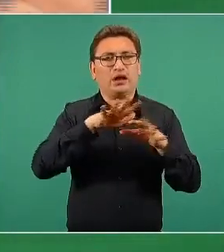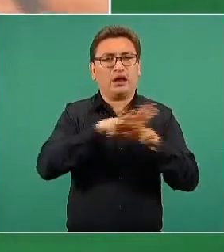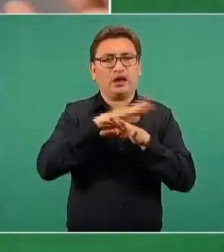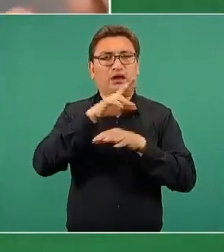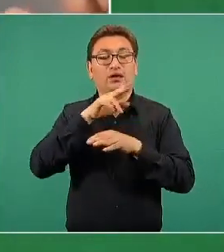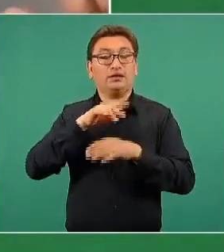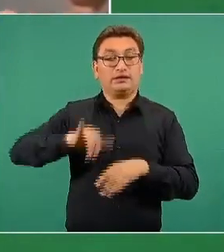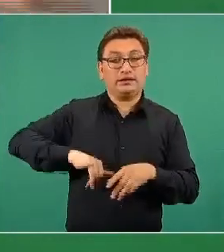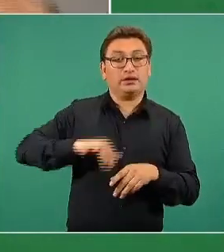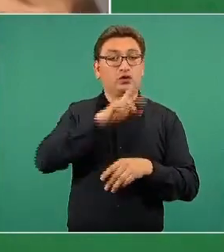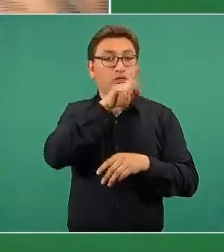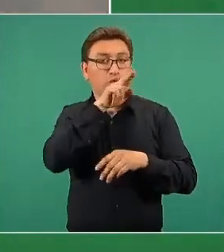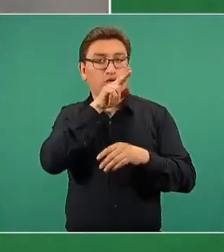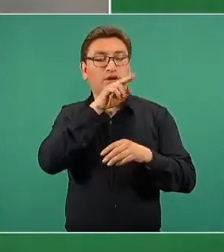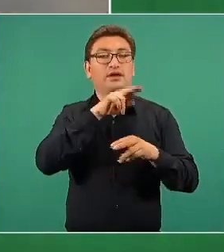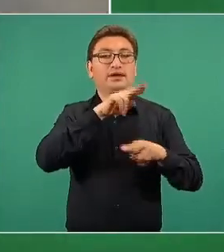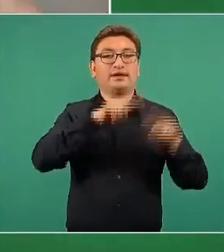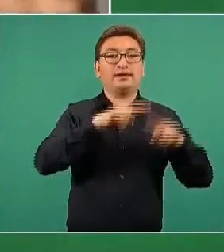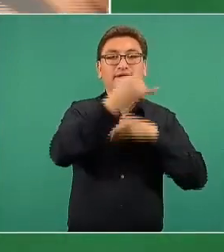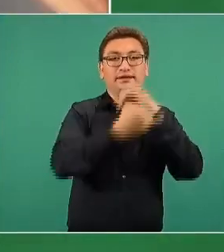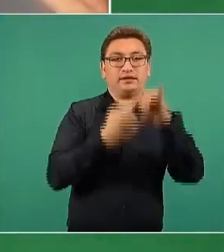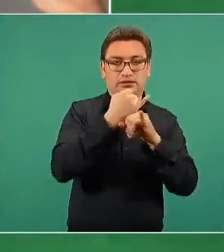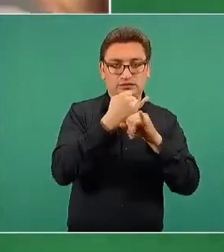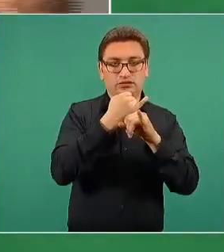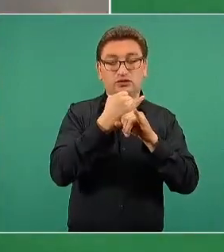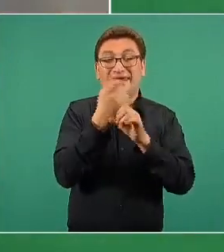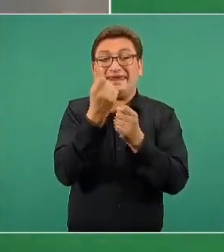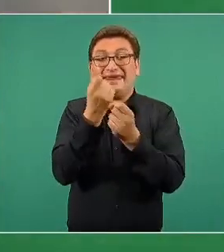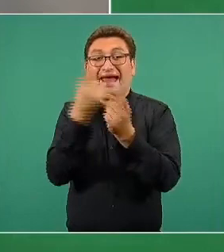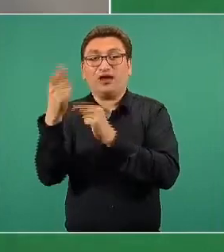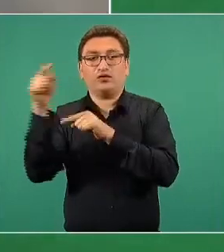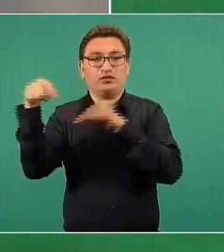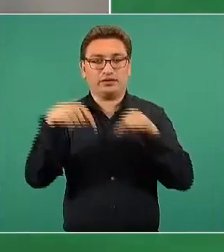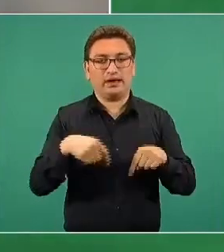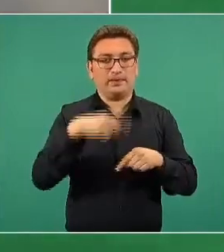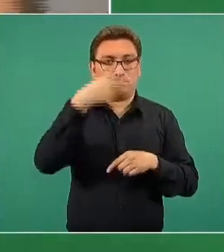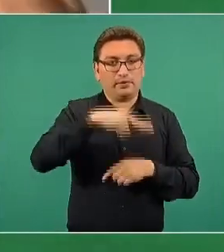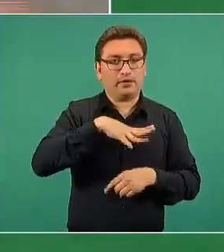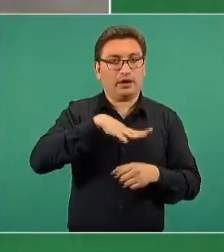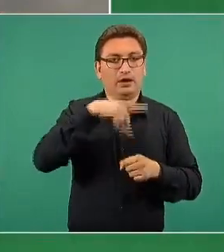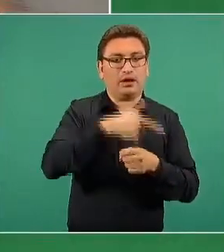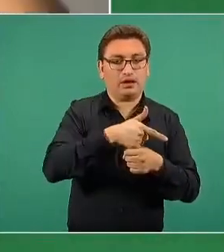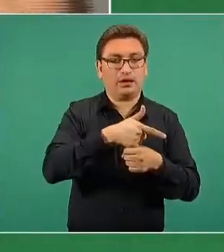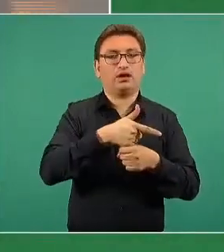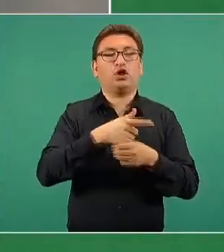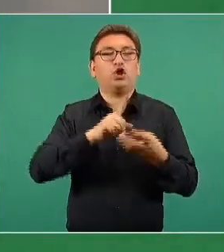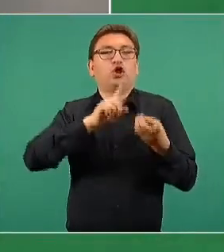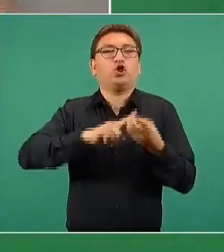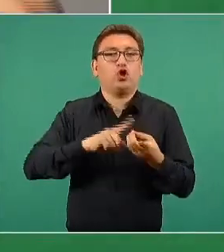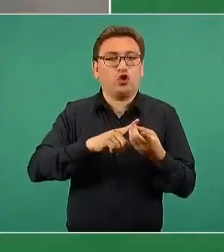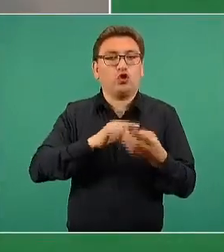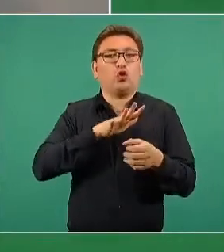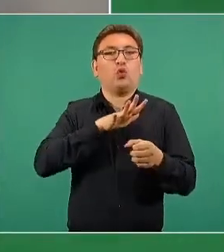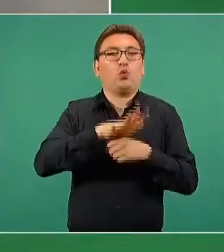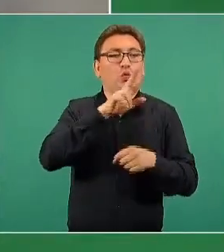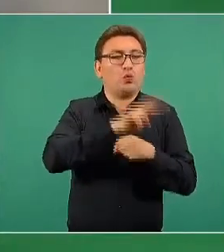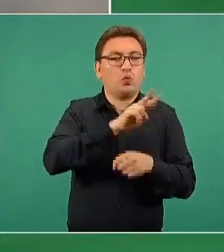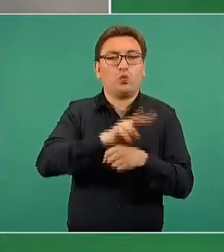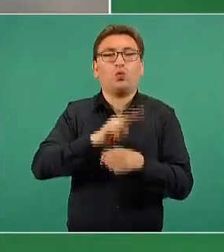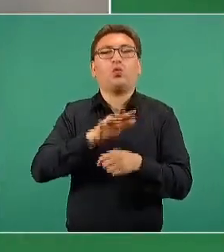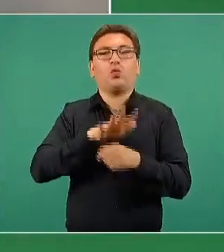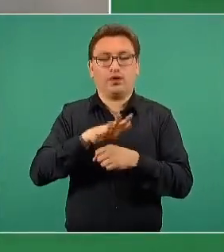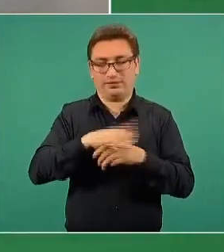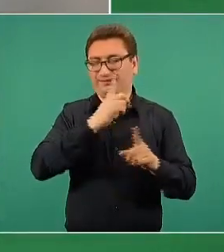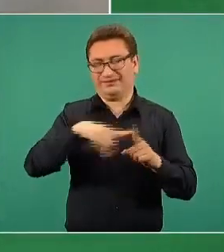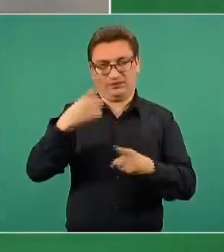a nivel internacional y cuáles de estas se han detectado en México, en dónde, qué seguimiento tienen,